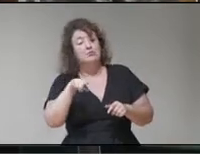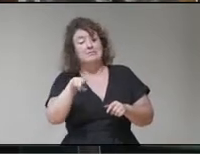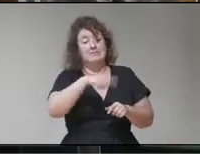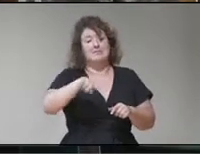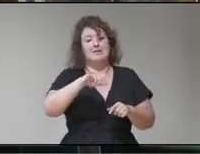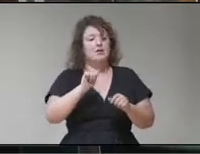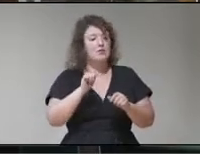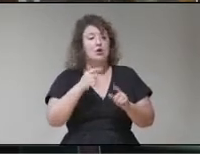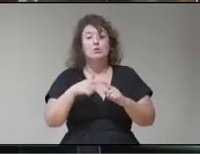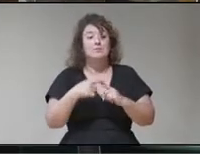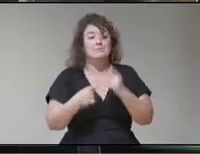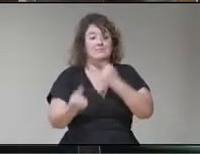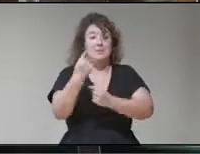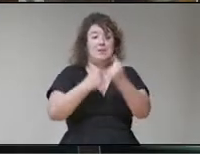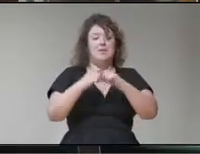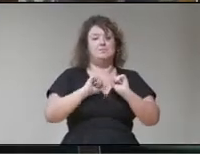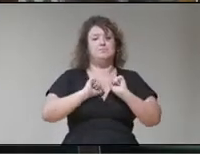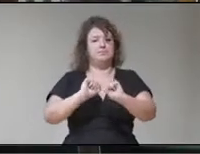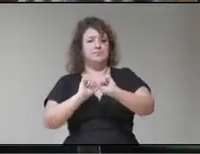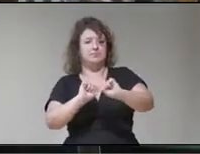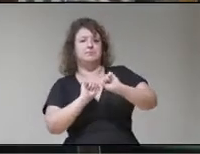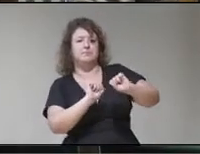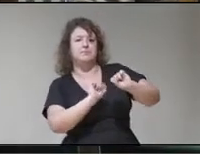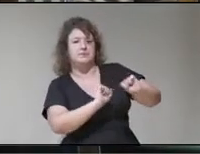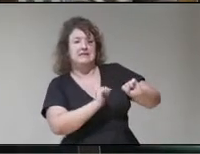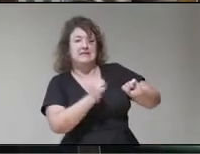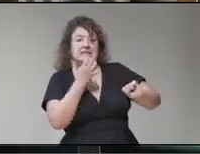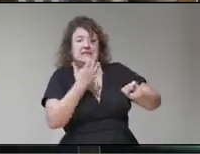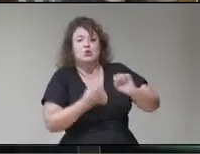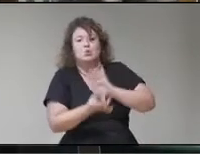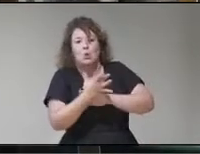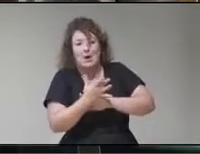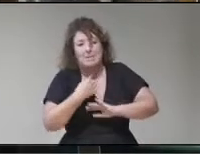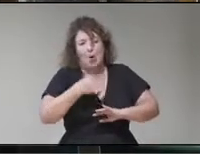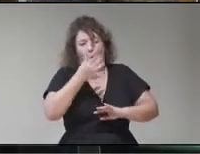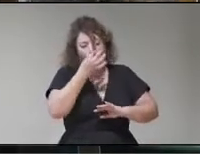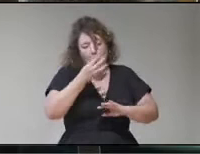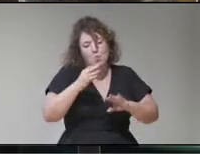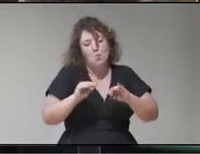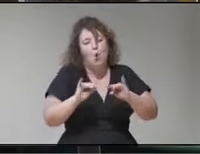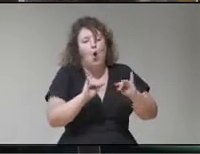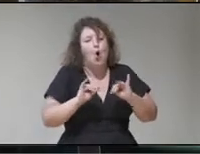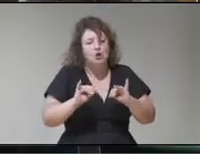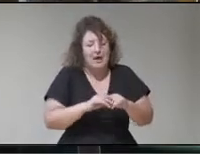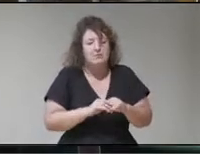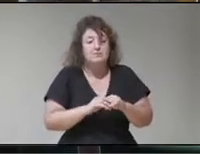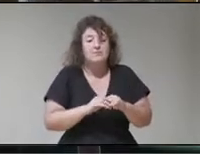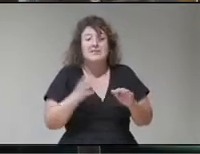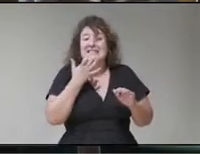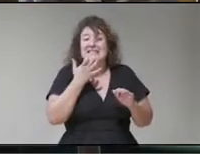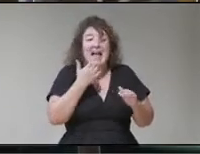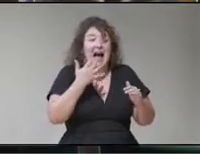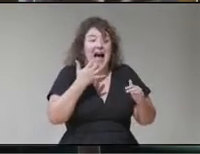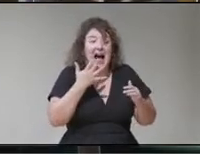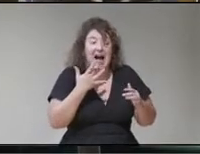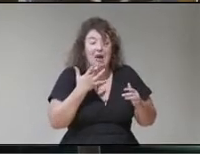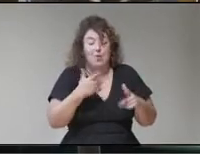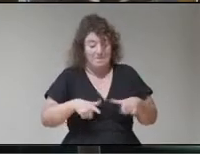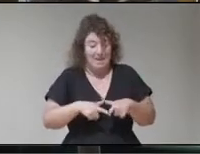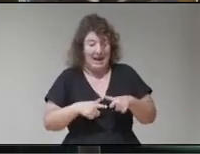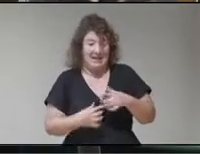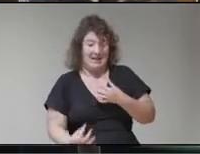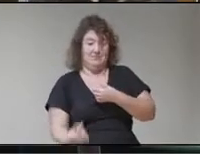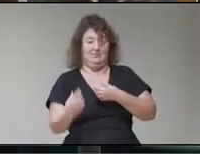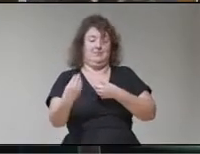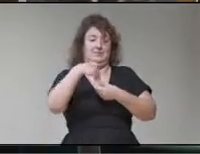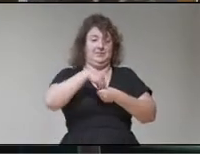todos los receptores que puede haber en la superficie mucosa. Por lo tanto, si un microorganismo extraño accede a la vagina,